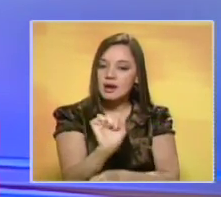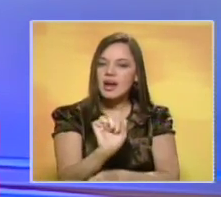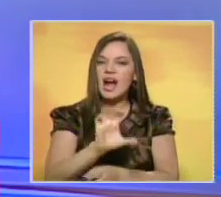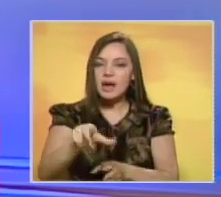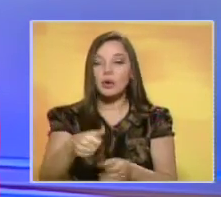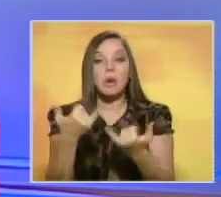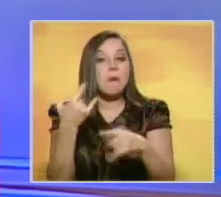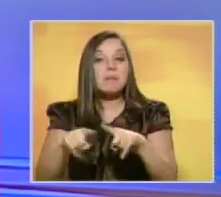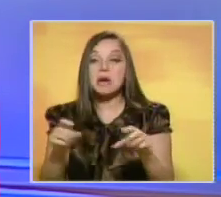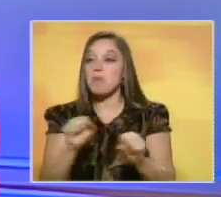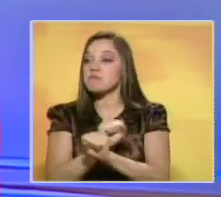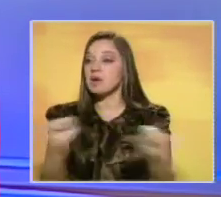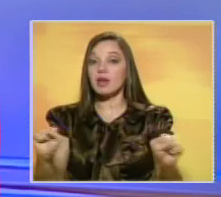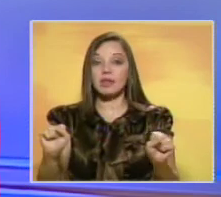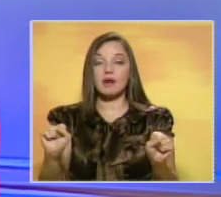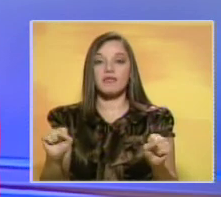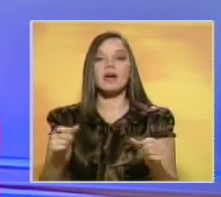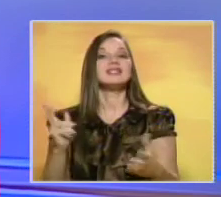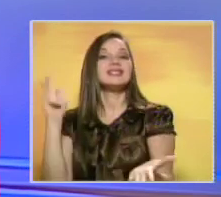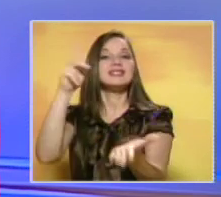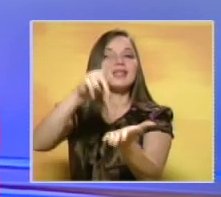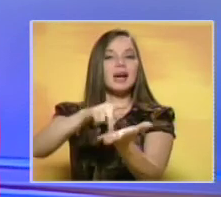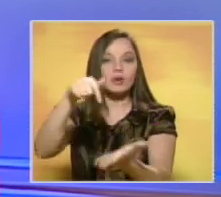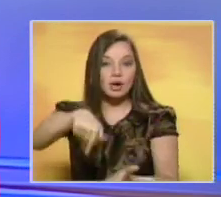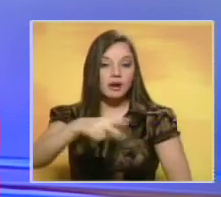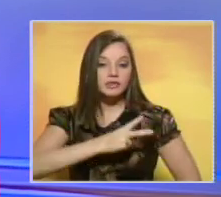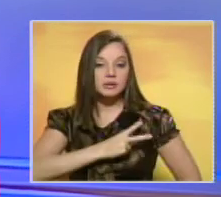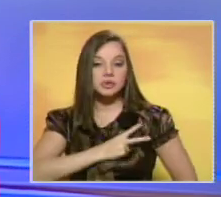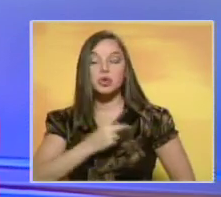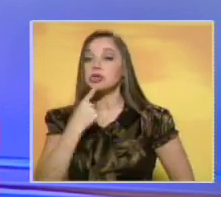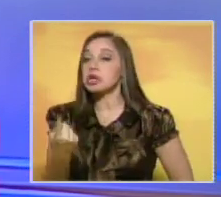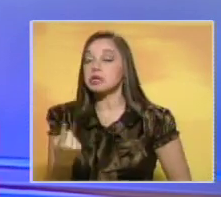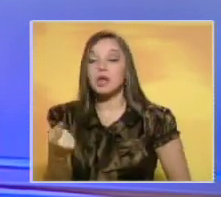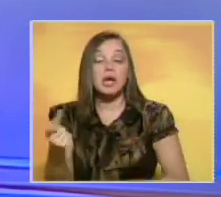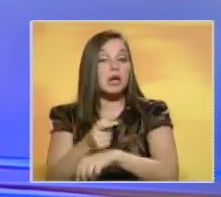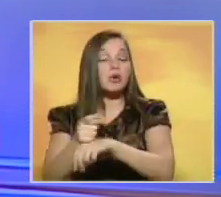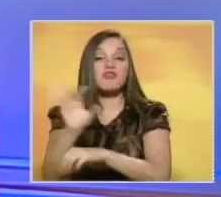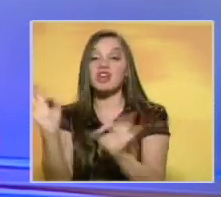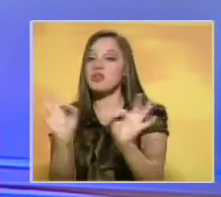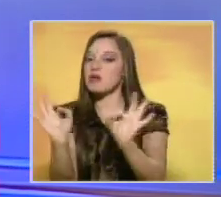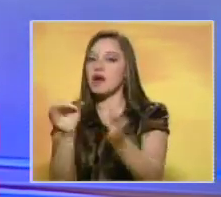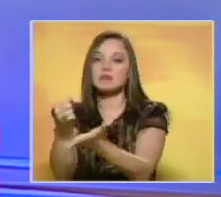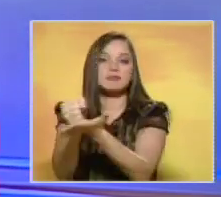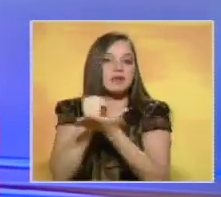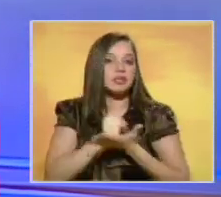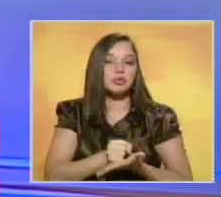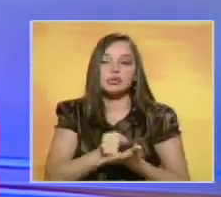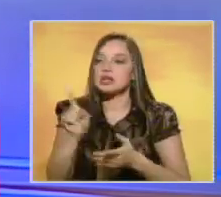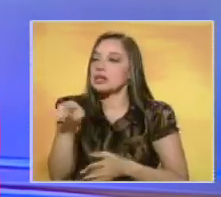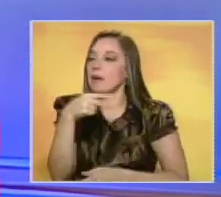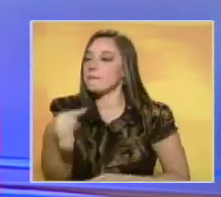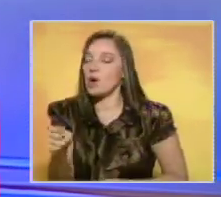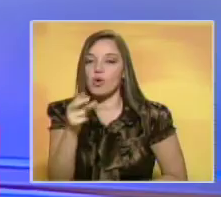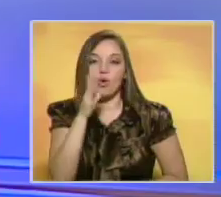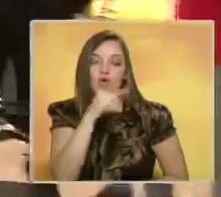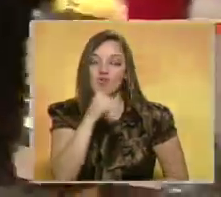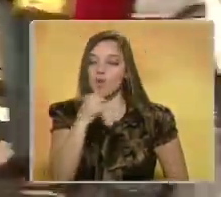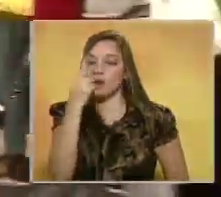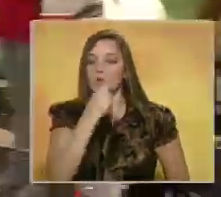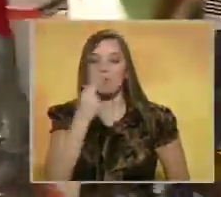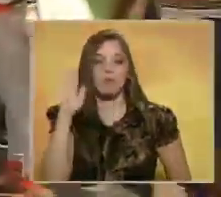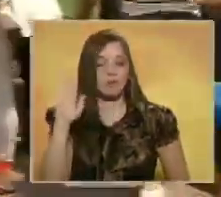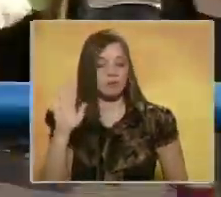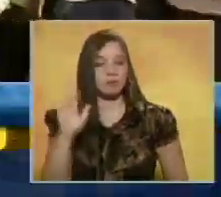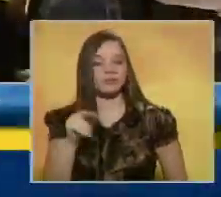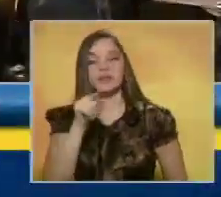Venevisión y denunciaron que no reciben por parte de las autoridades gubernamentales información concreta ni compromiso de resolver su problema. Durante